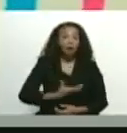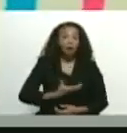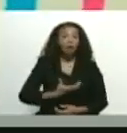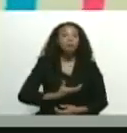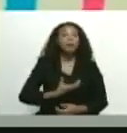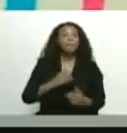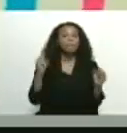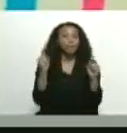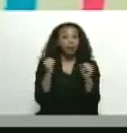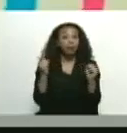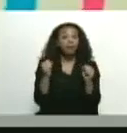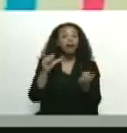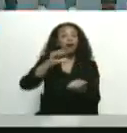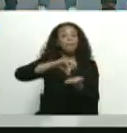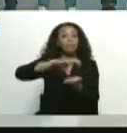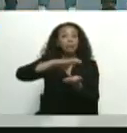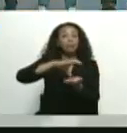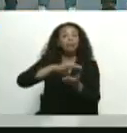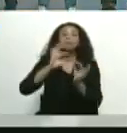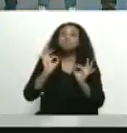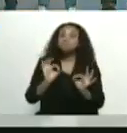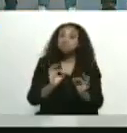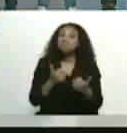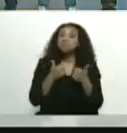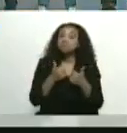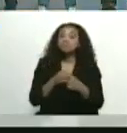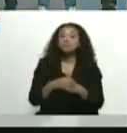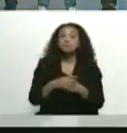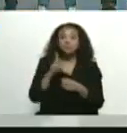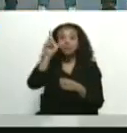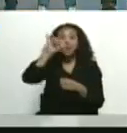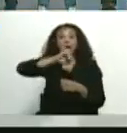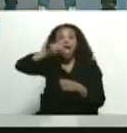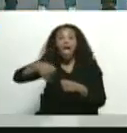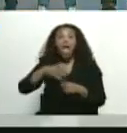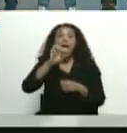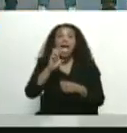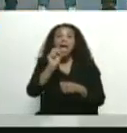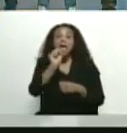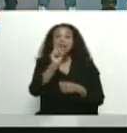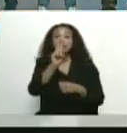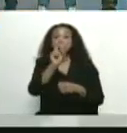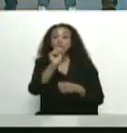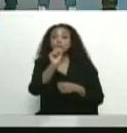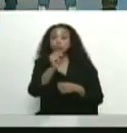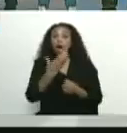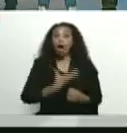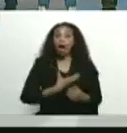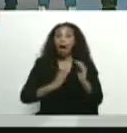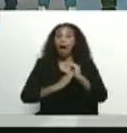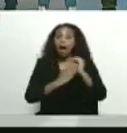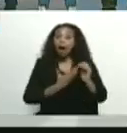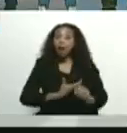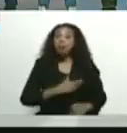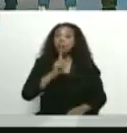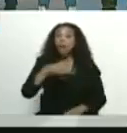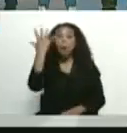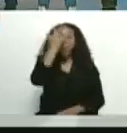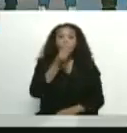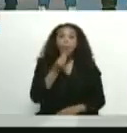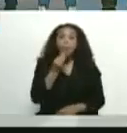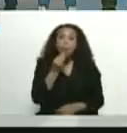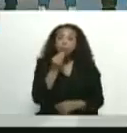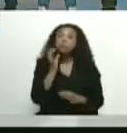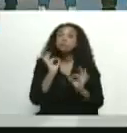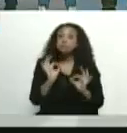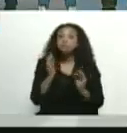ciudad de Mérida, de la capital, Jesús Araque. ¿Ah? Alcalde, mira, muchacho,